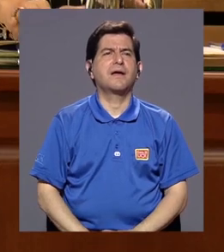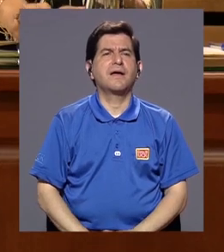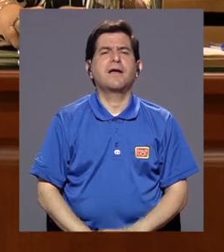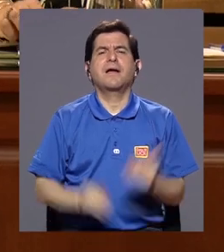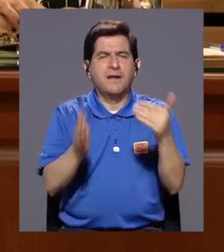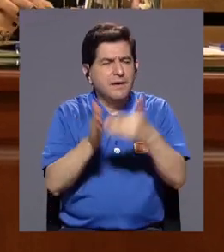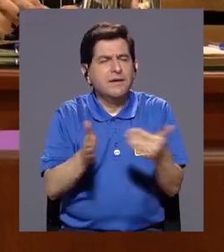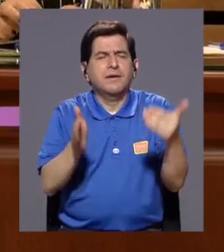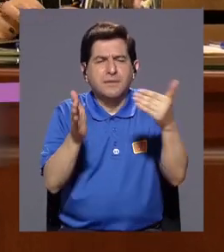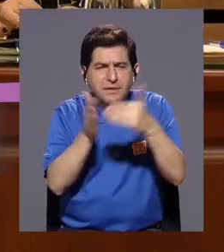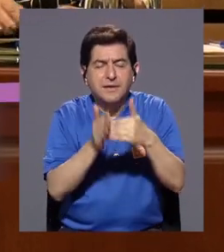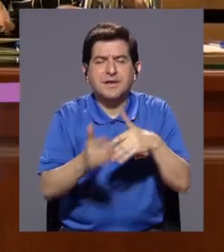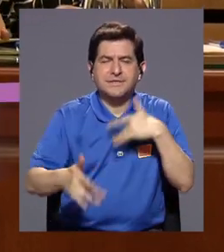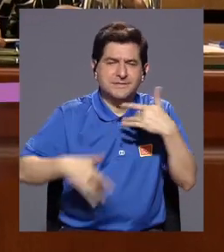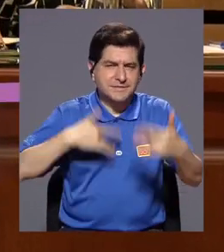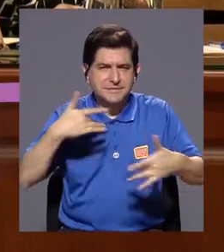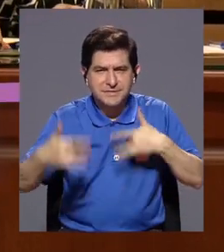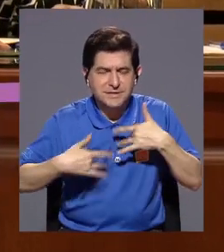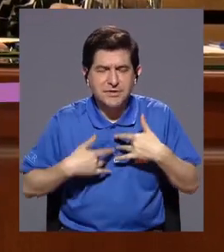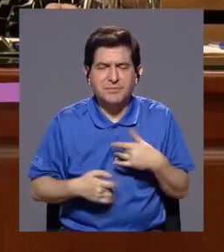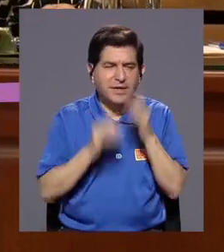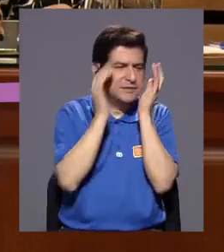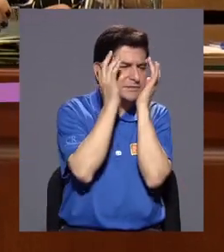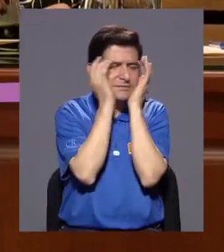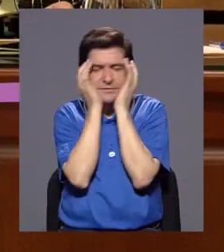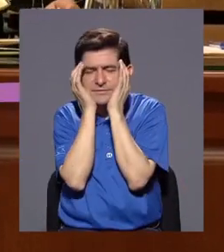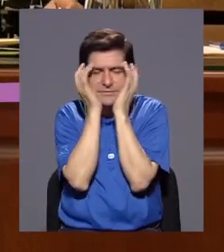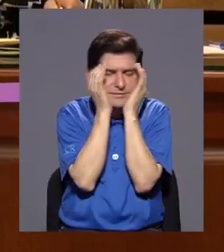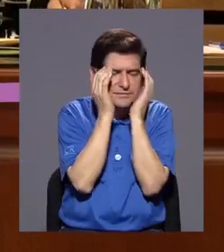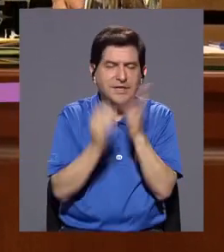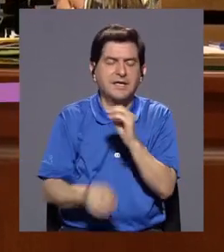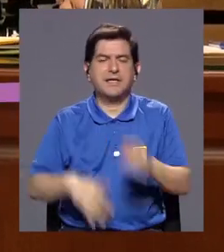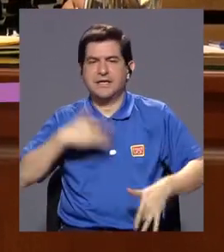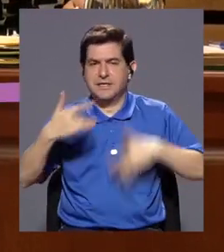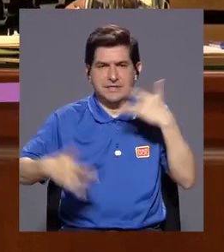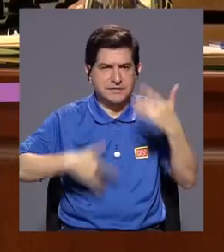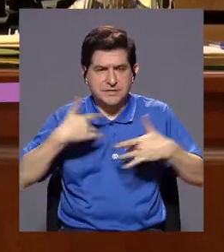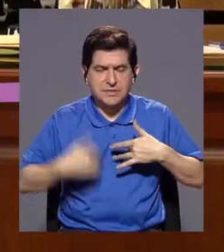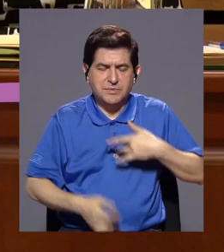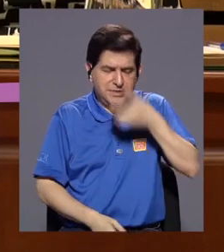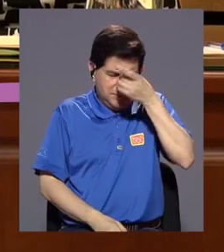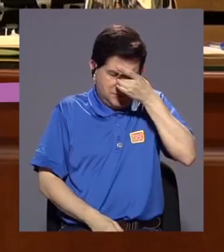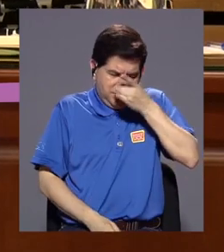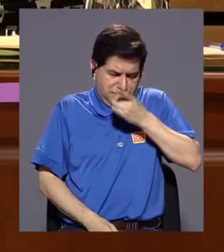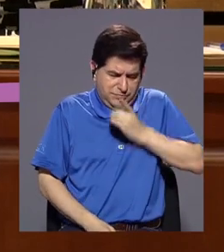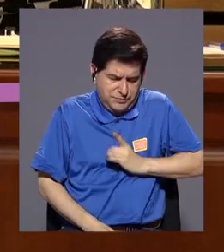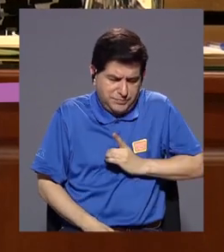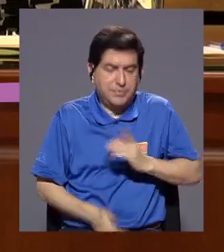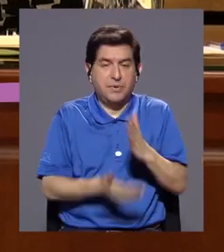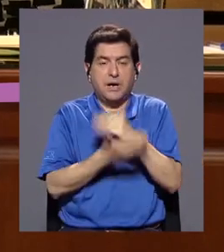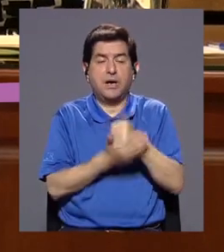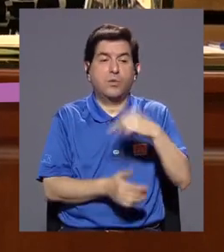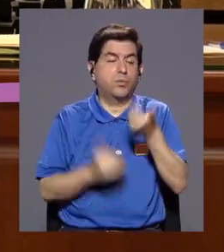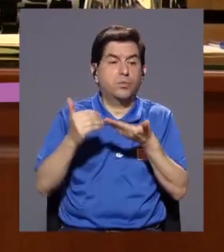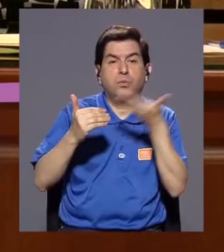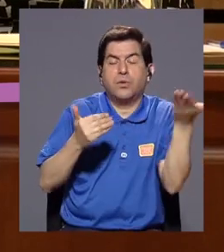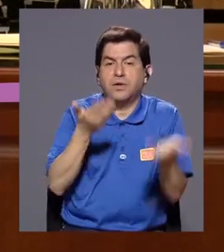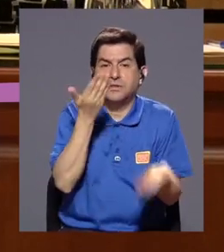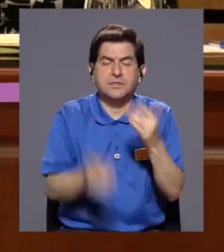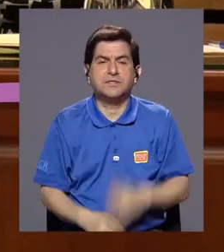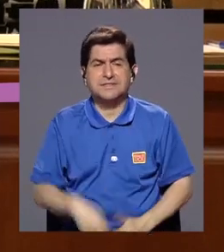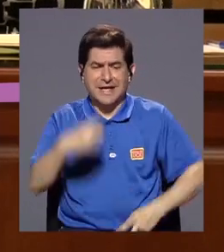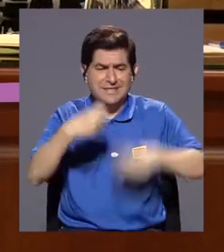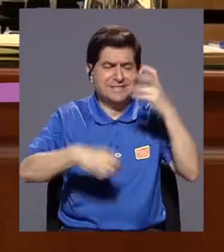los síntomas ansiosos seguidos de los síntomas depresivos. Hay algunos otros elementos como crisis